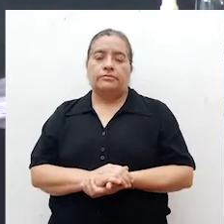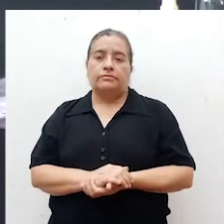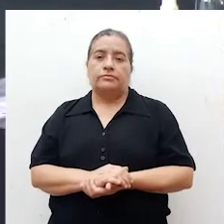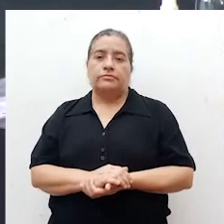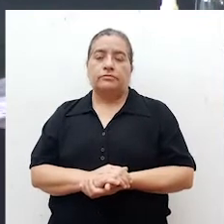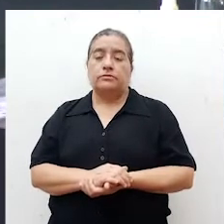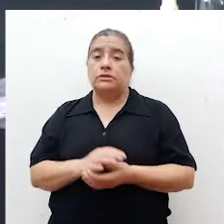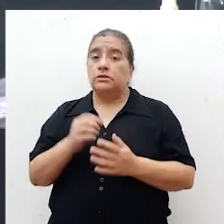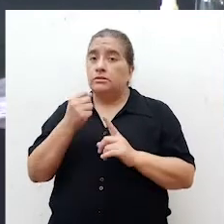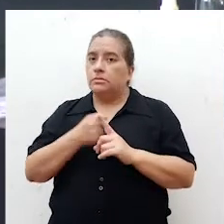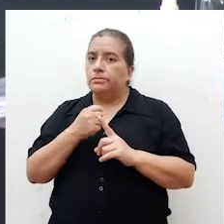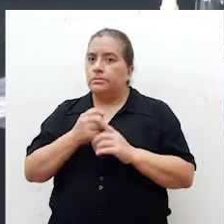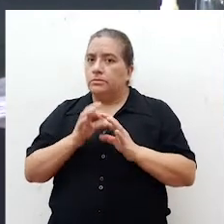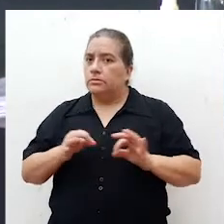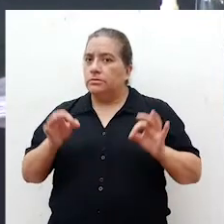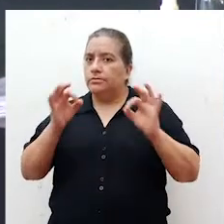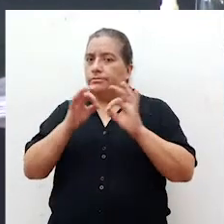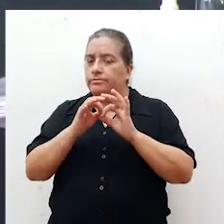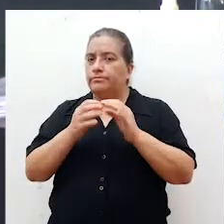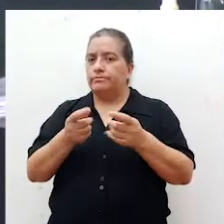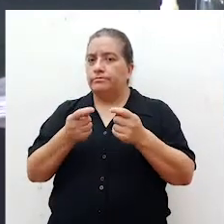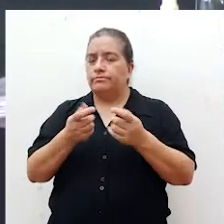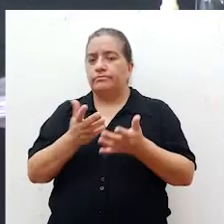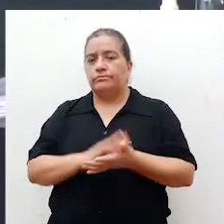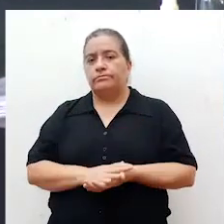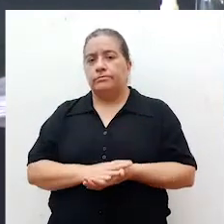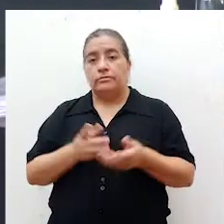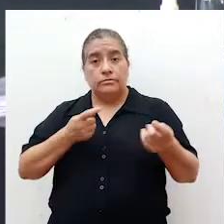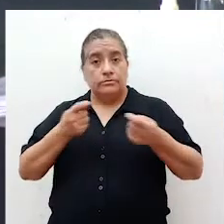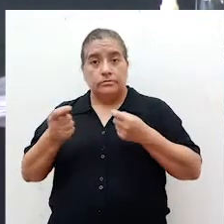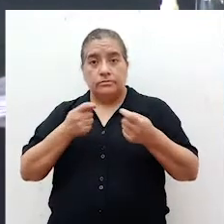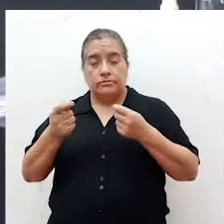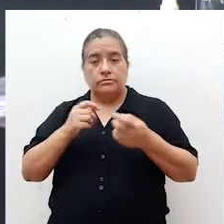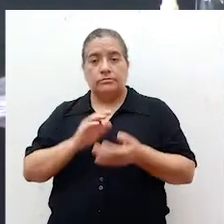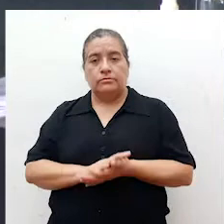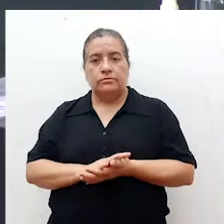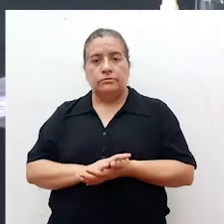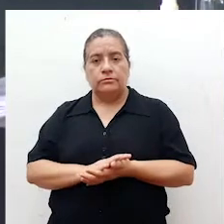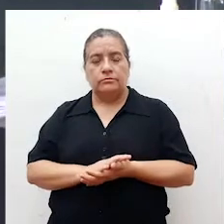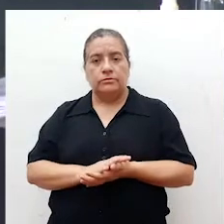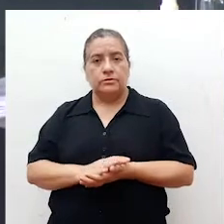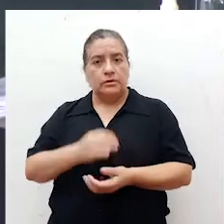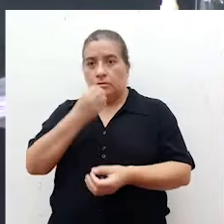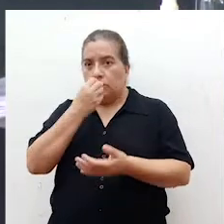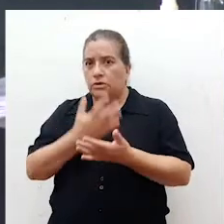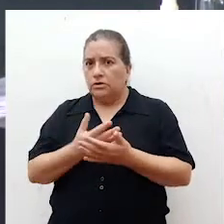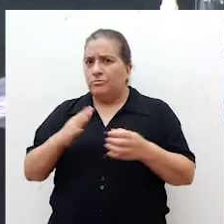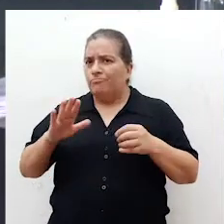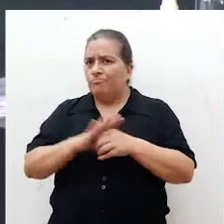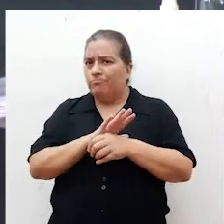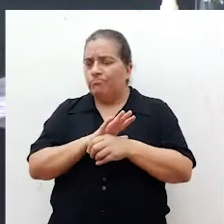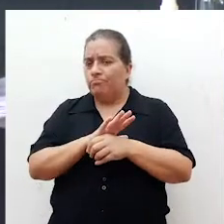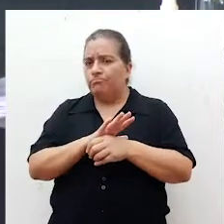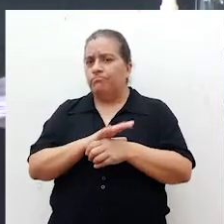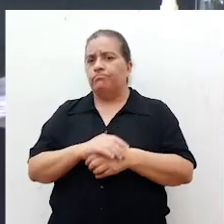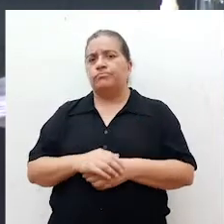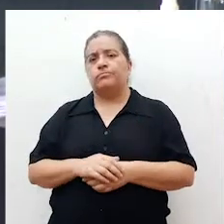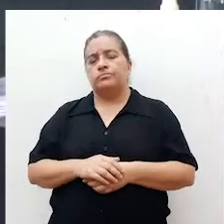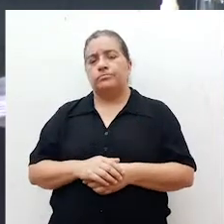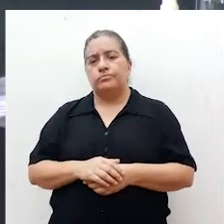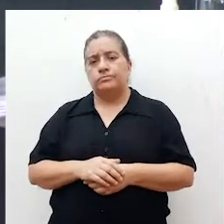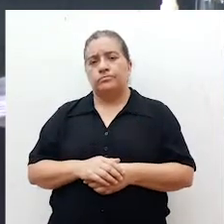Por lo tanto, es deseable, es exigible que esa gestión sea